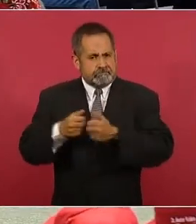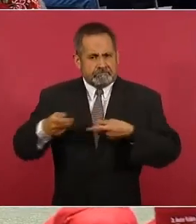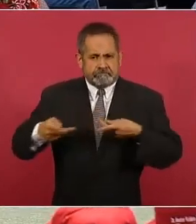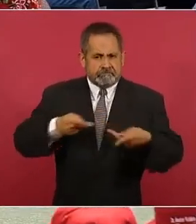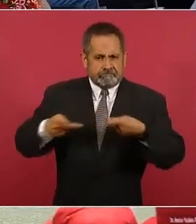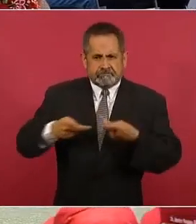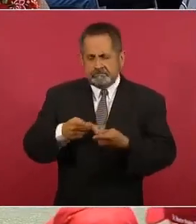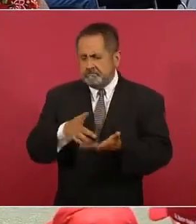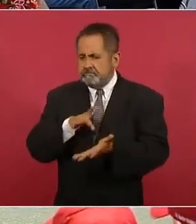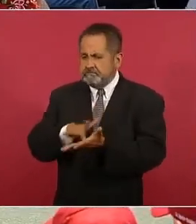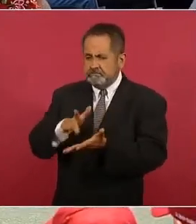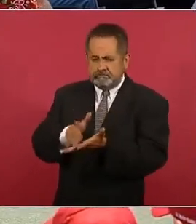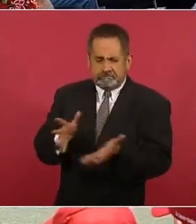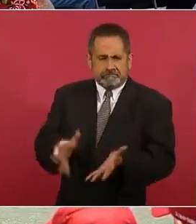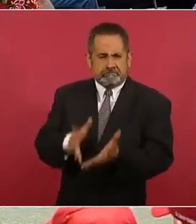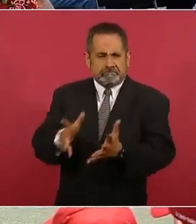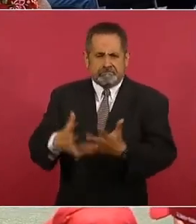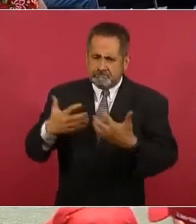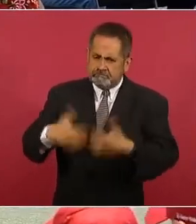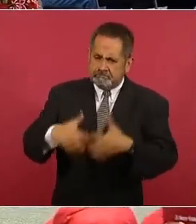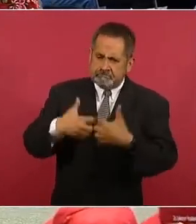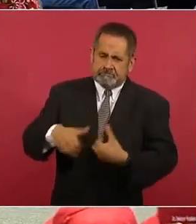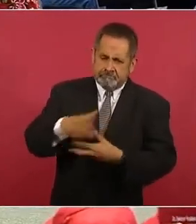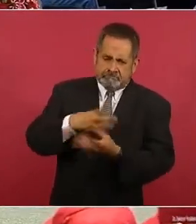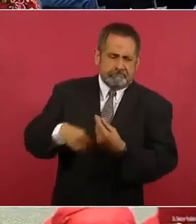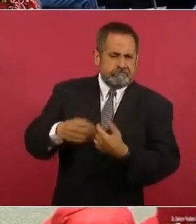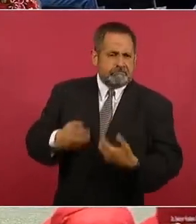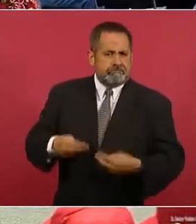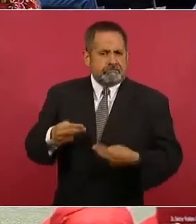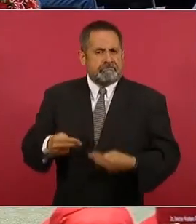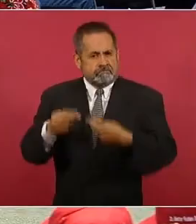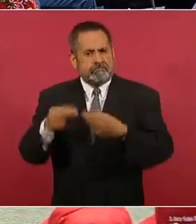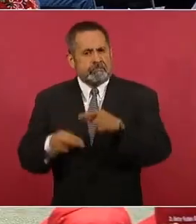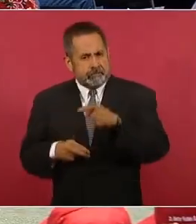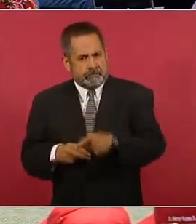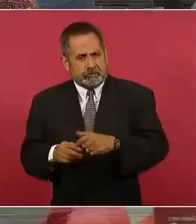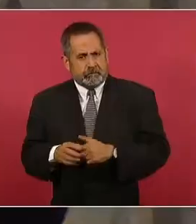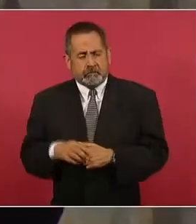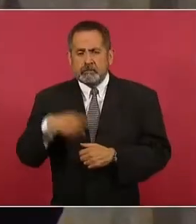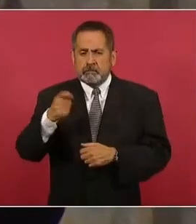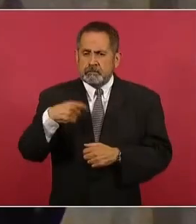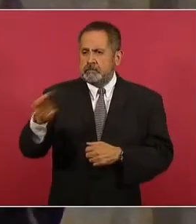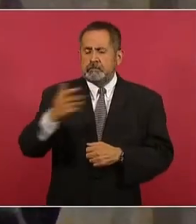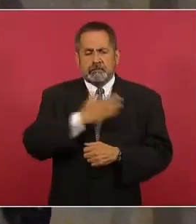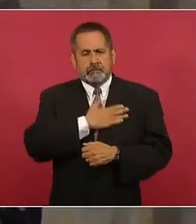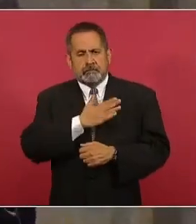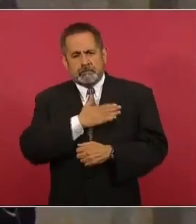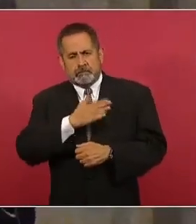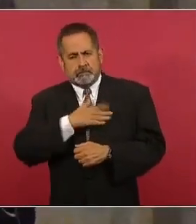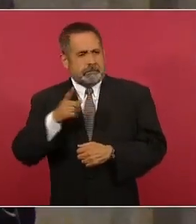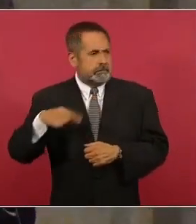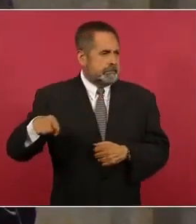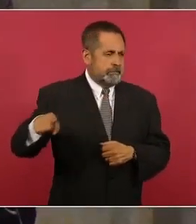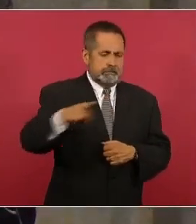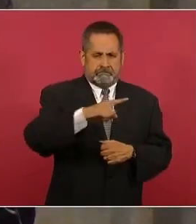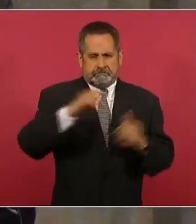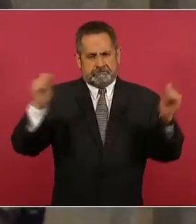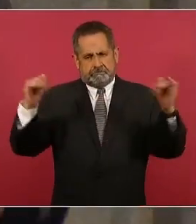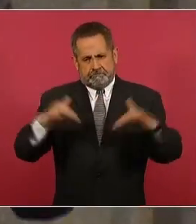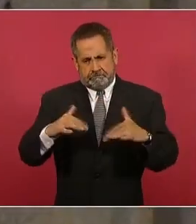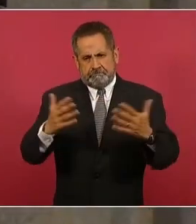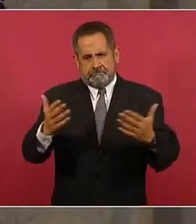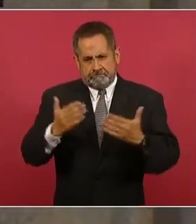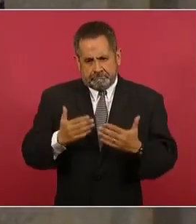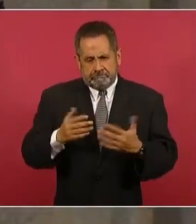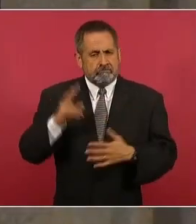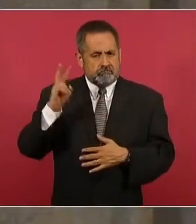a impulsar la actividad productiva y les convocamos a ustedes, que son